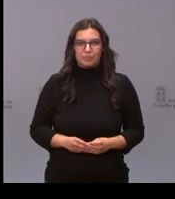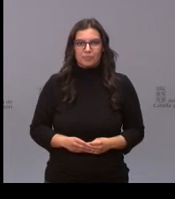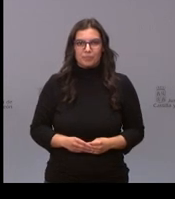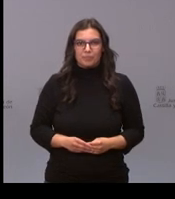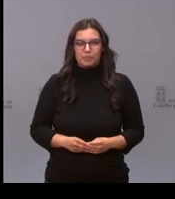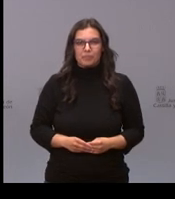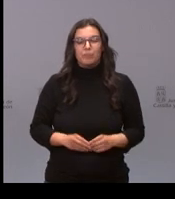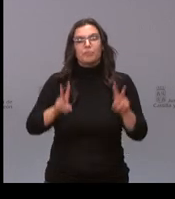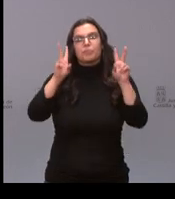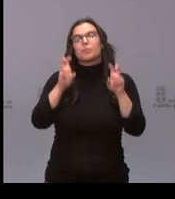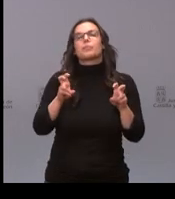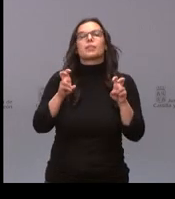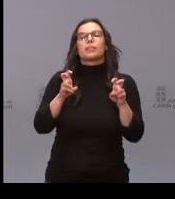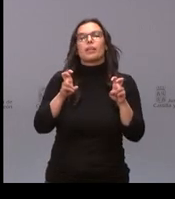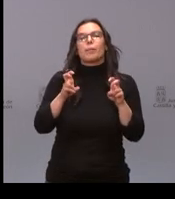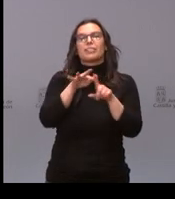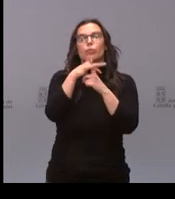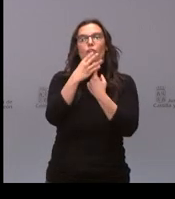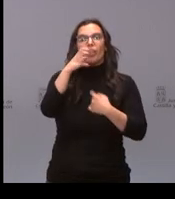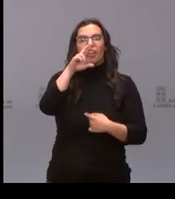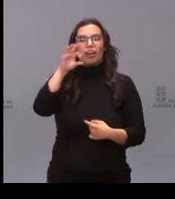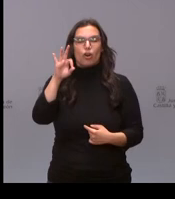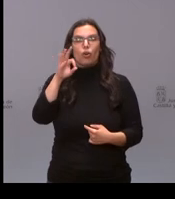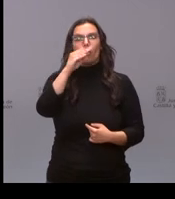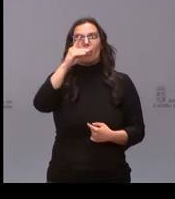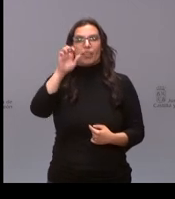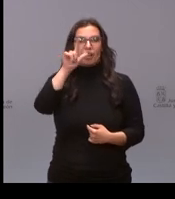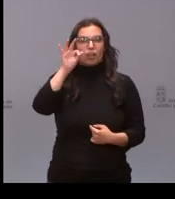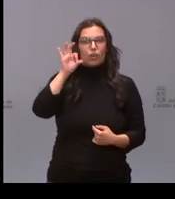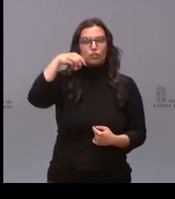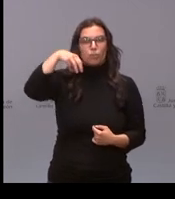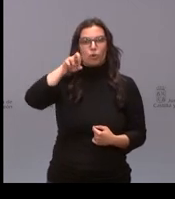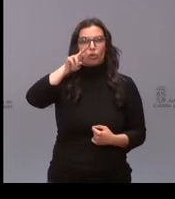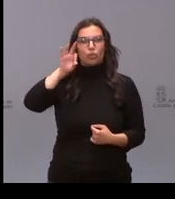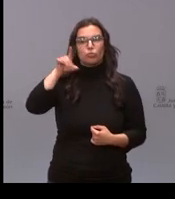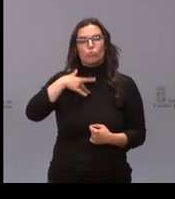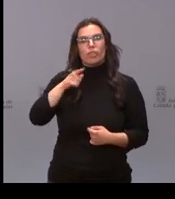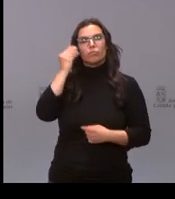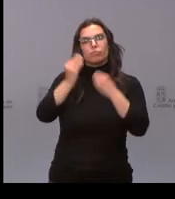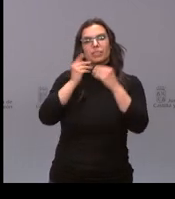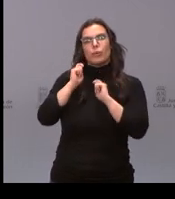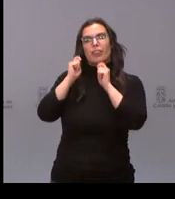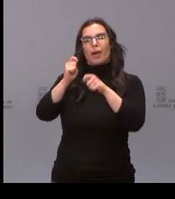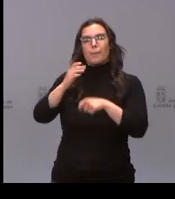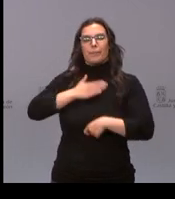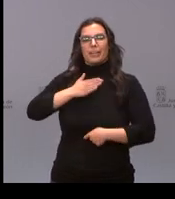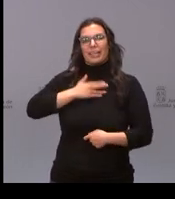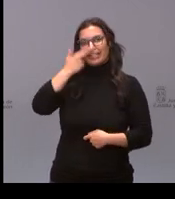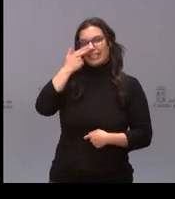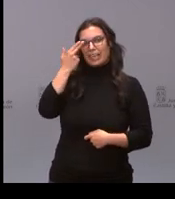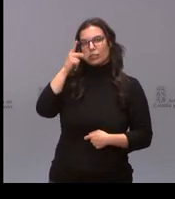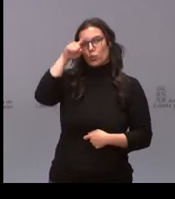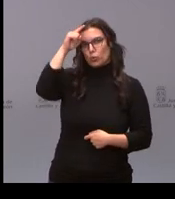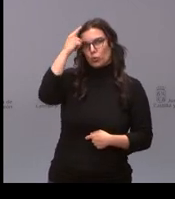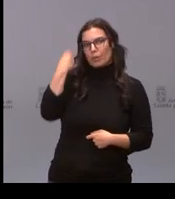De la situación del Cerro de los Moros, ¿se plantea a su Gobierno declarar bien de interés cultural la margen derecha del río Duero a su paso